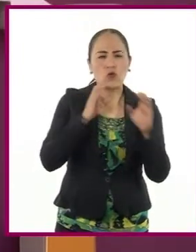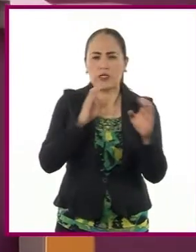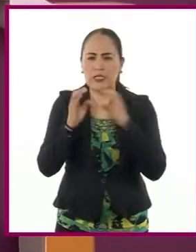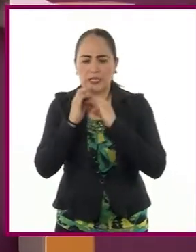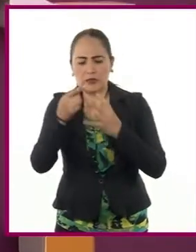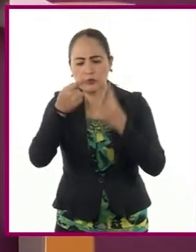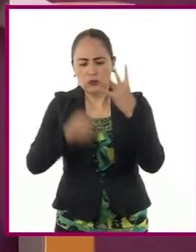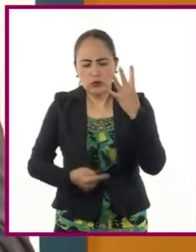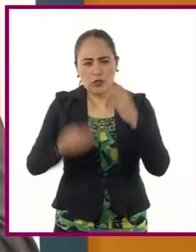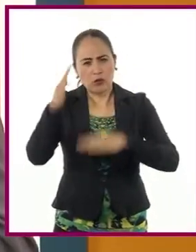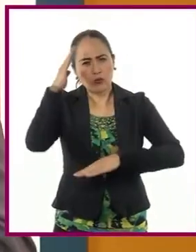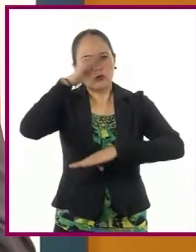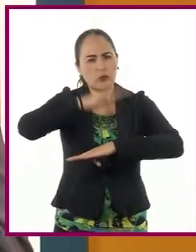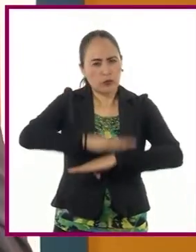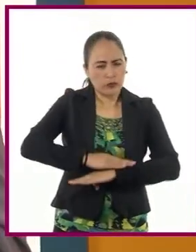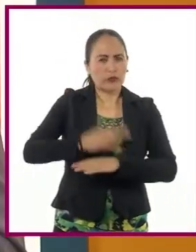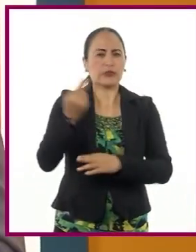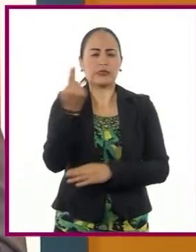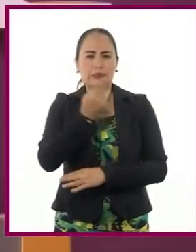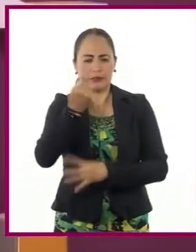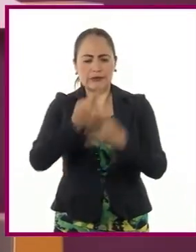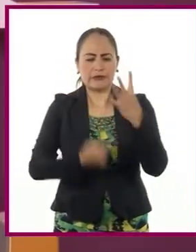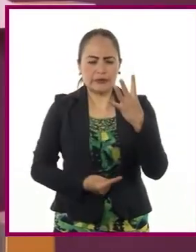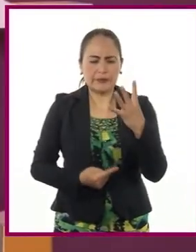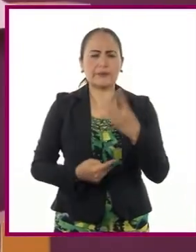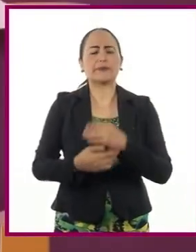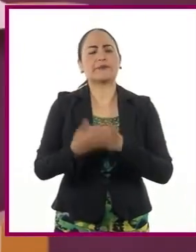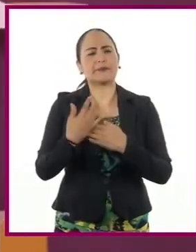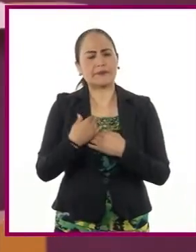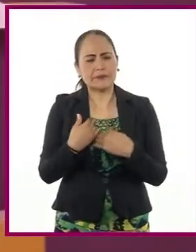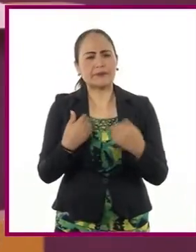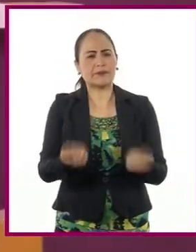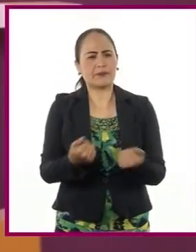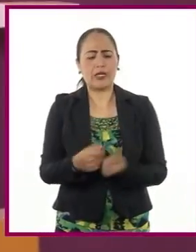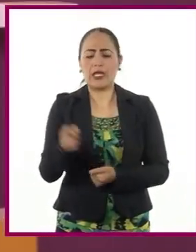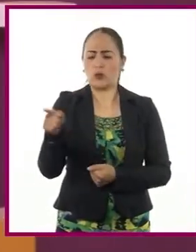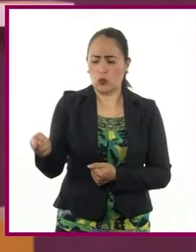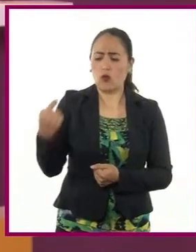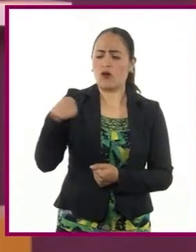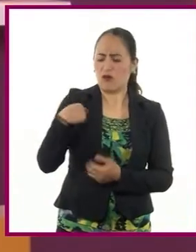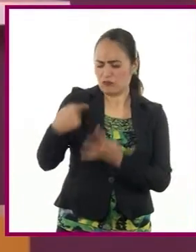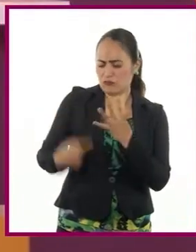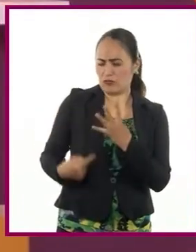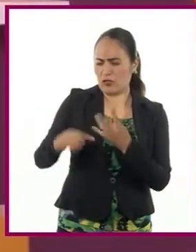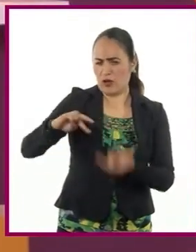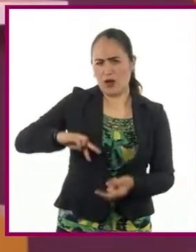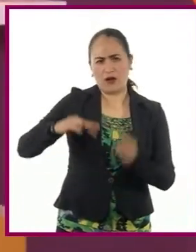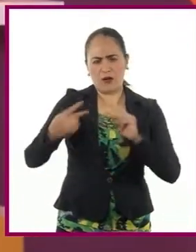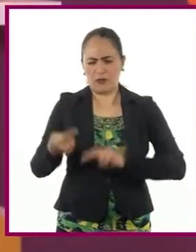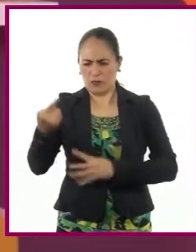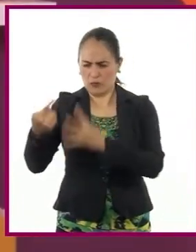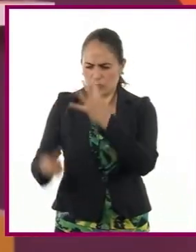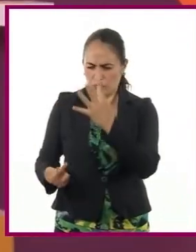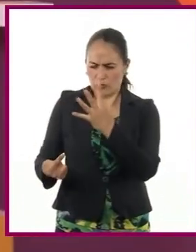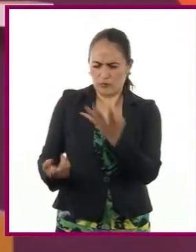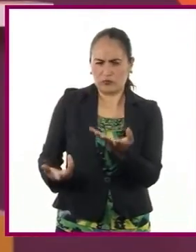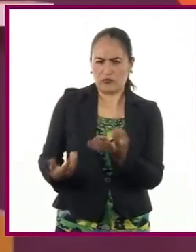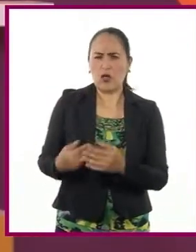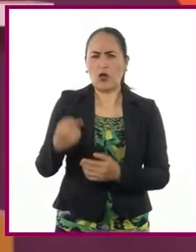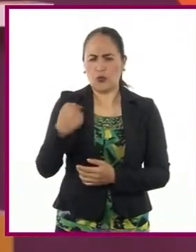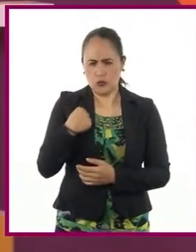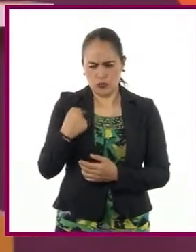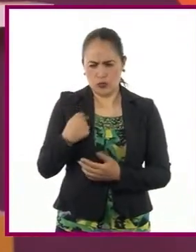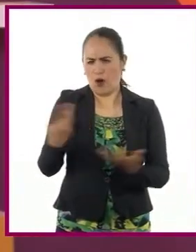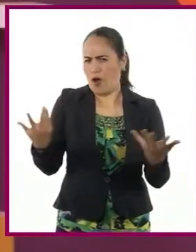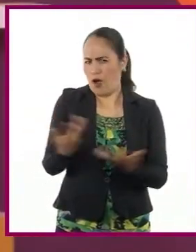ser solidarios y solidarias, entender qué espera la otra persona de mí y qué espero yo de ella. Es decir, qué voy a dar y